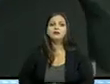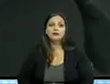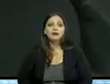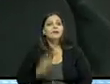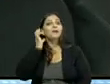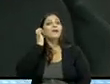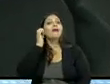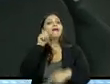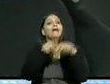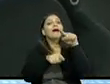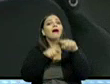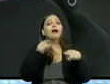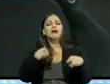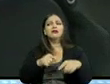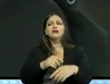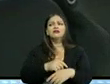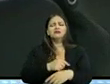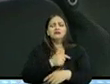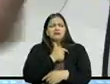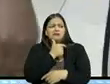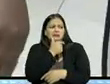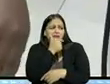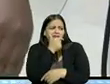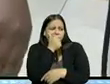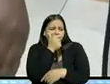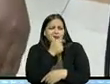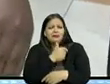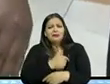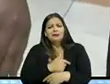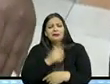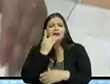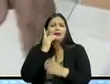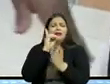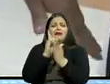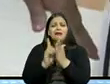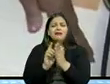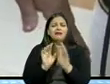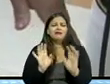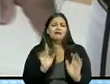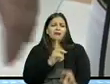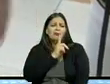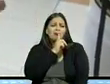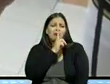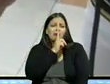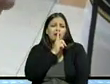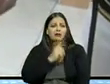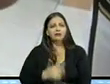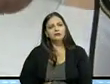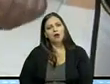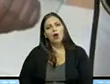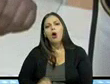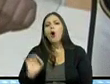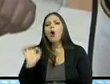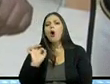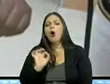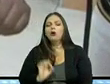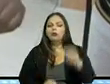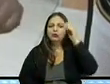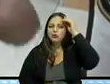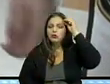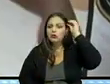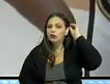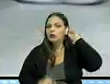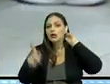Luis, que se dé algún tipo de reforma para agilizar este tipo de procesos. No pueden ser tan engorrosos,